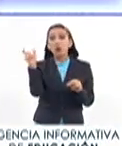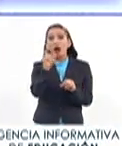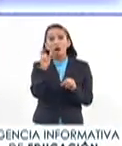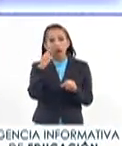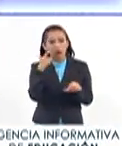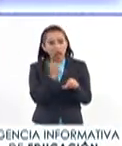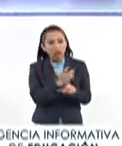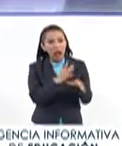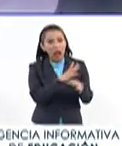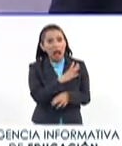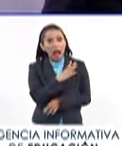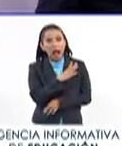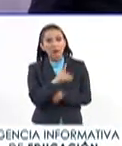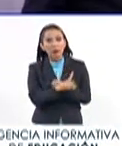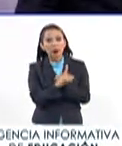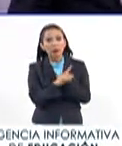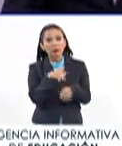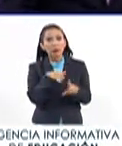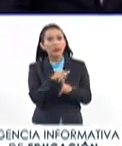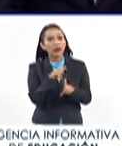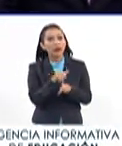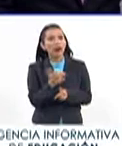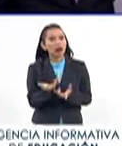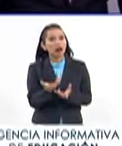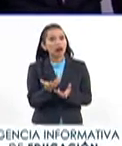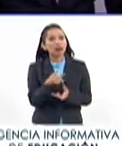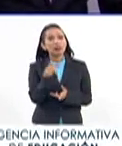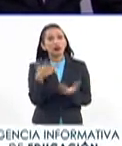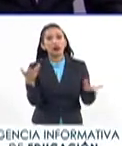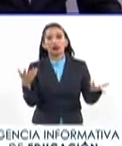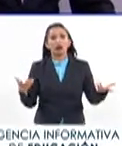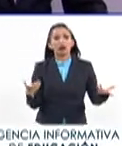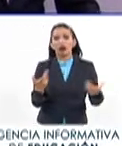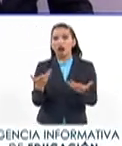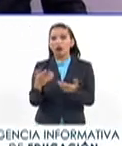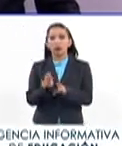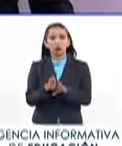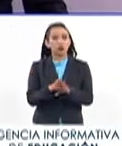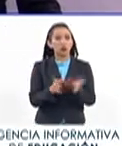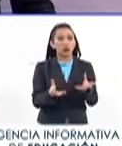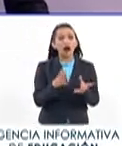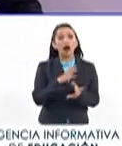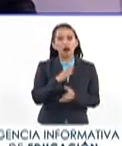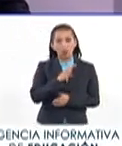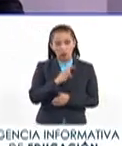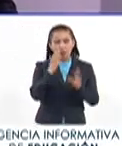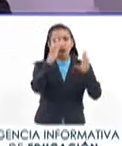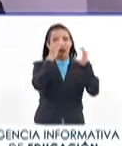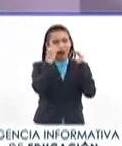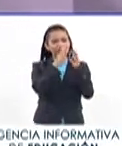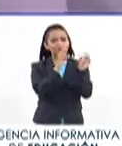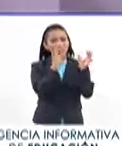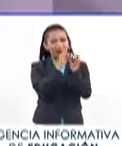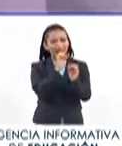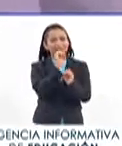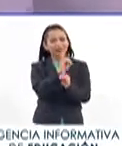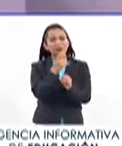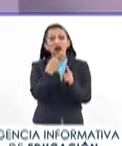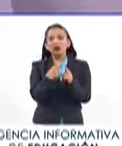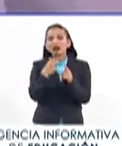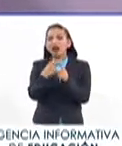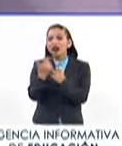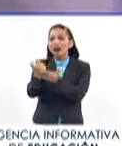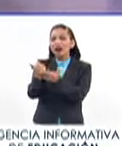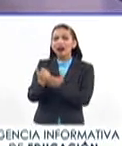se presenta el problema de bullying, después no saben qué hacer, ¿no? Aunque hay la capacitación, no hay quien